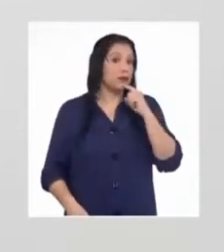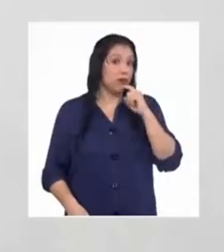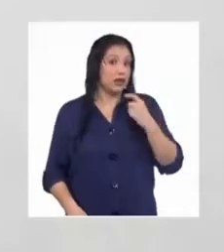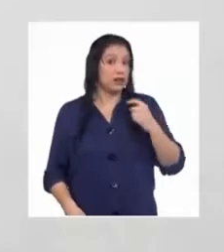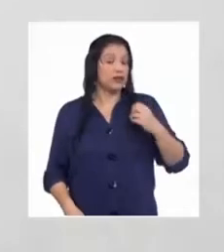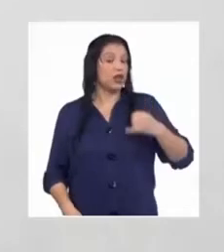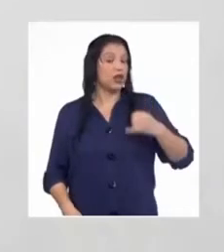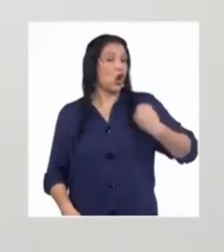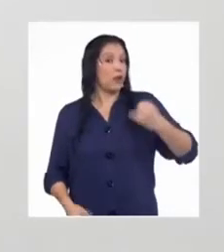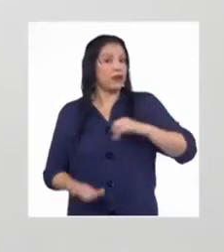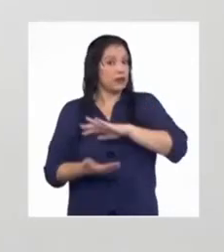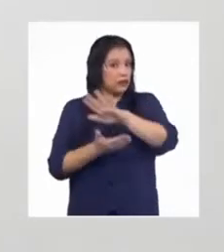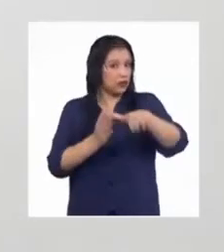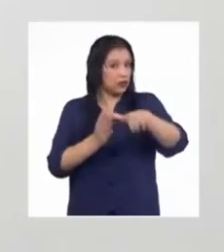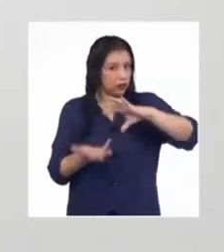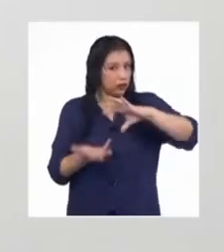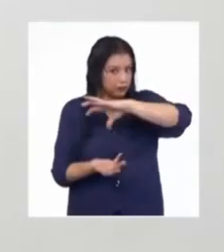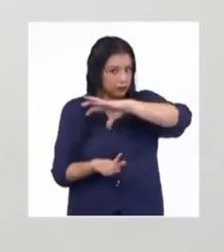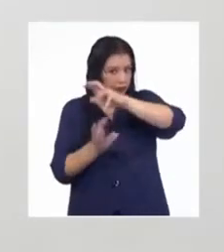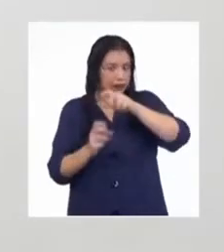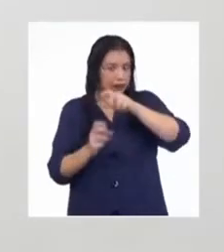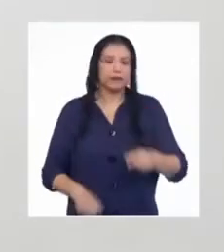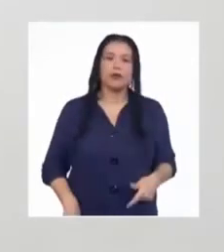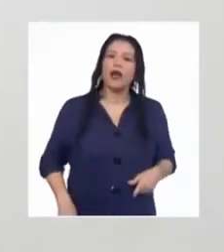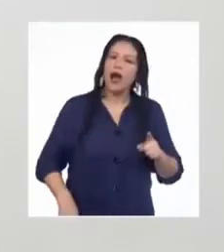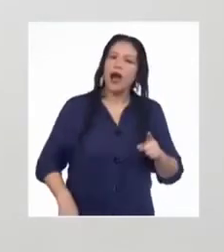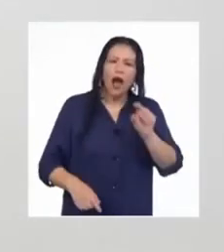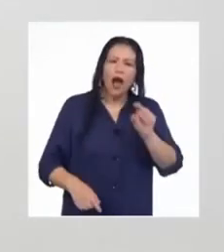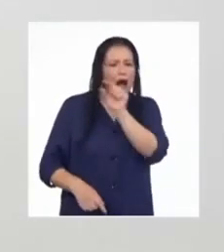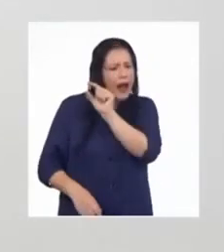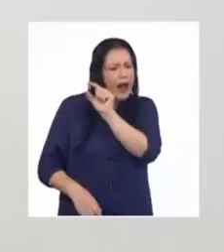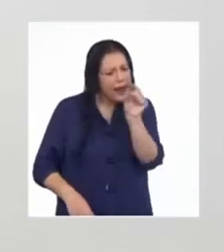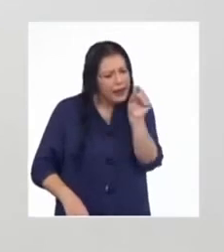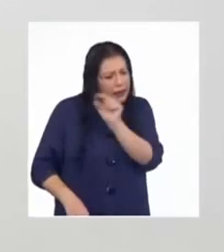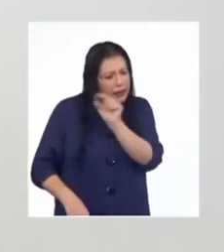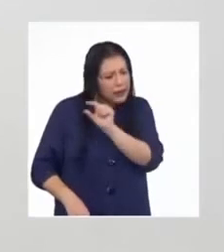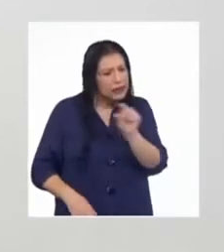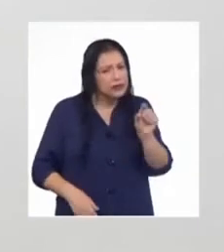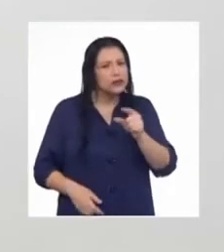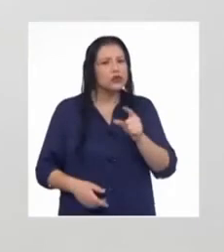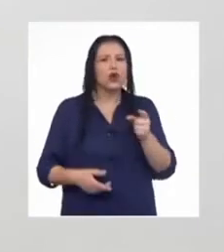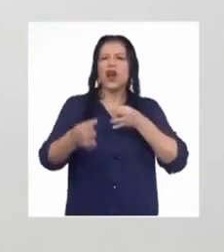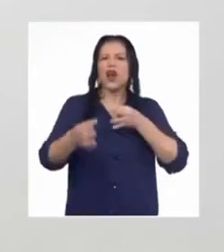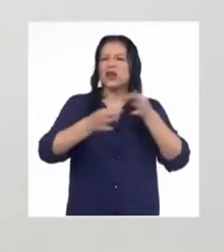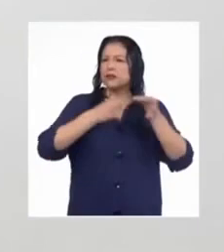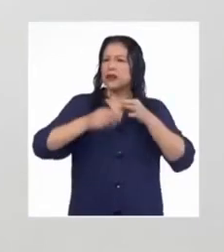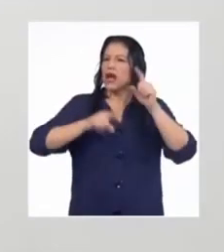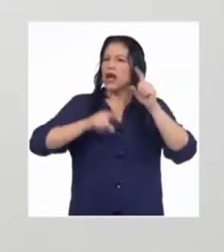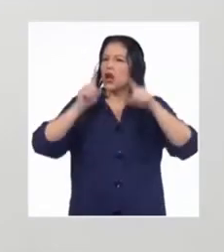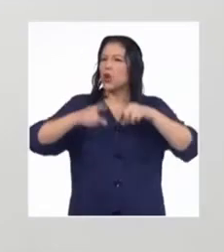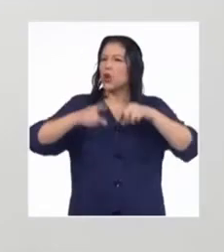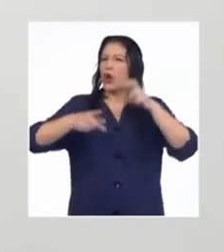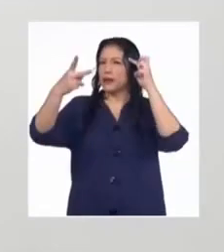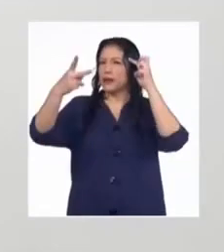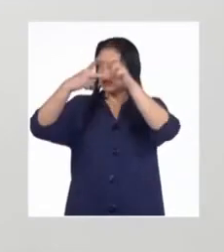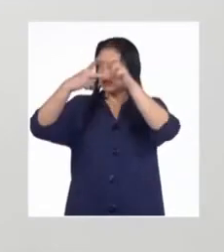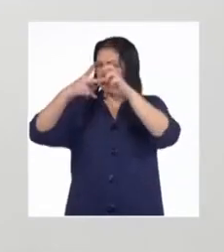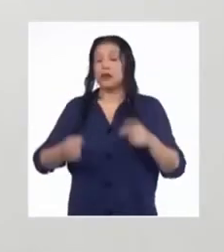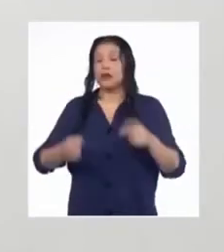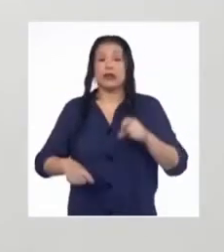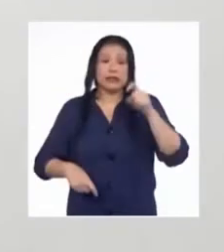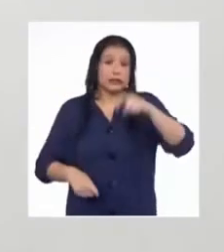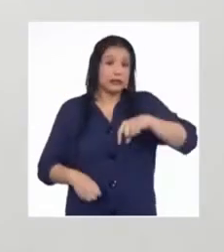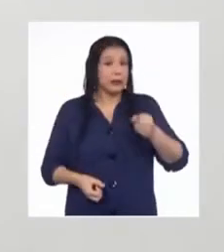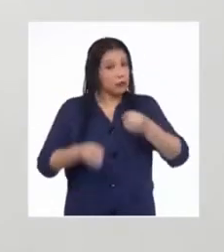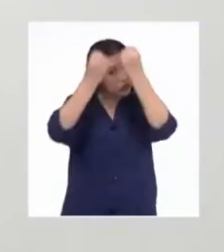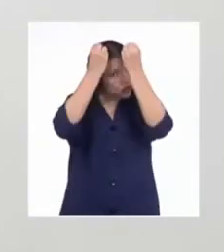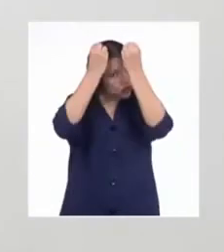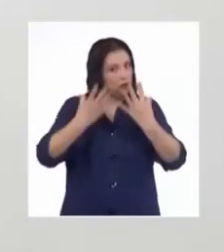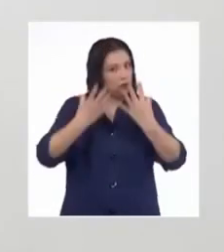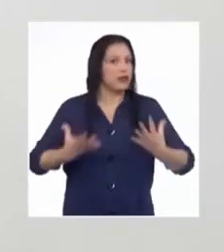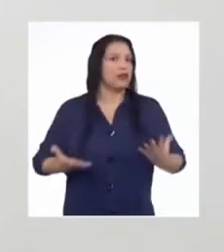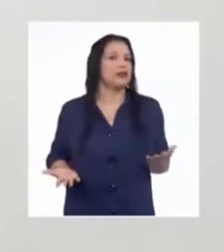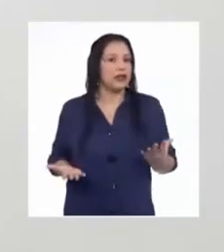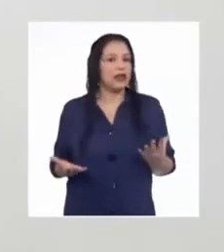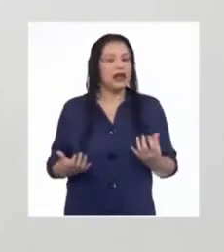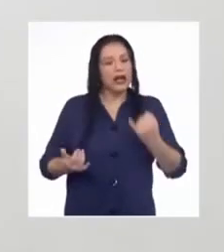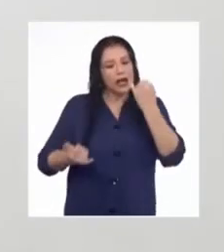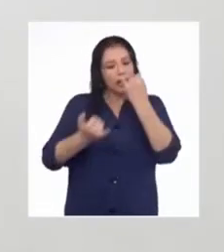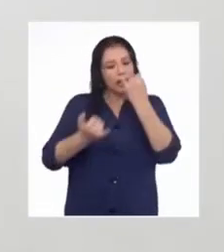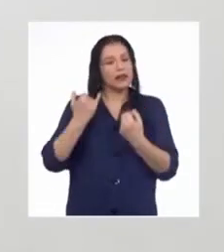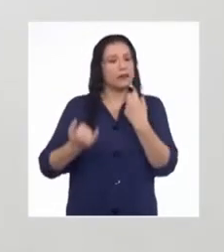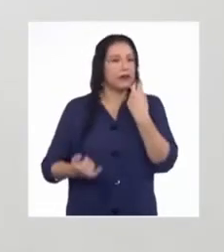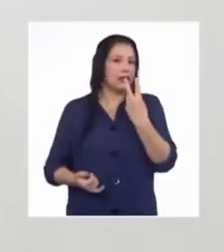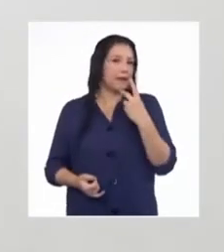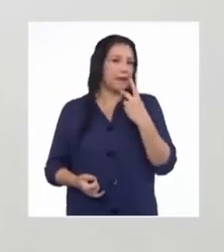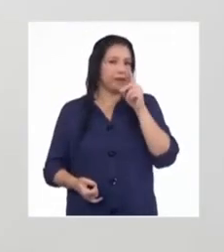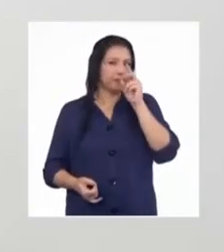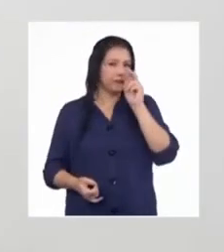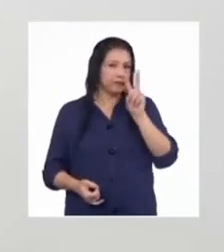jóvenes. Profesora Yulisa, ese párrafo hace referencia a algunos principios que deberían cumplirse y además termina en 2